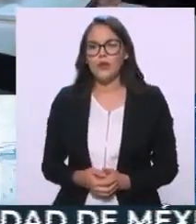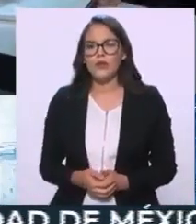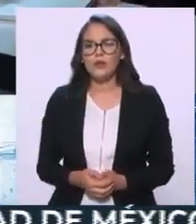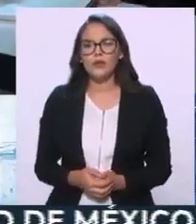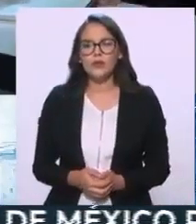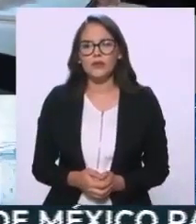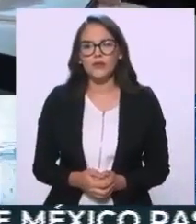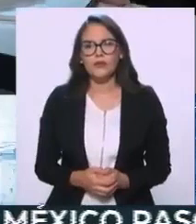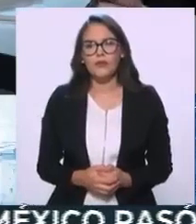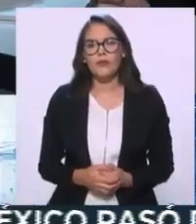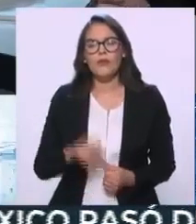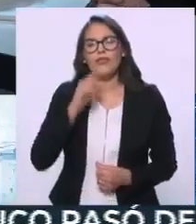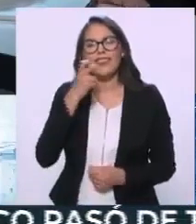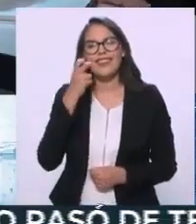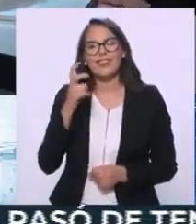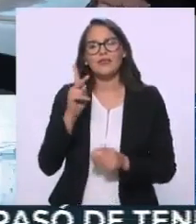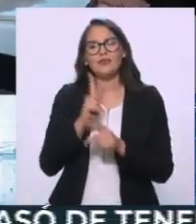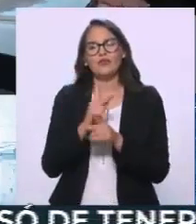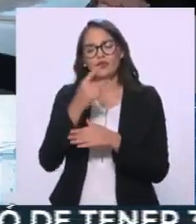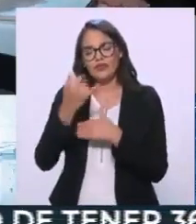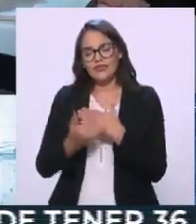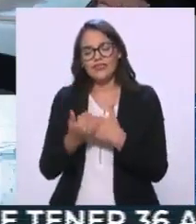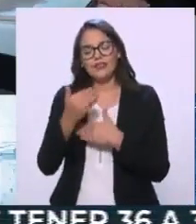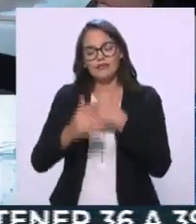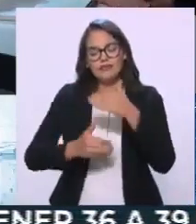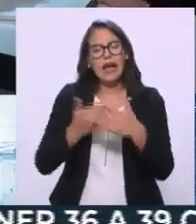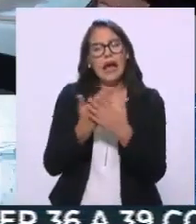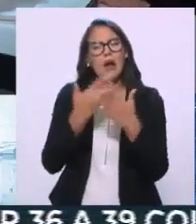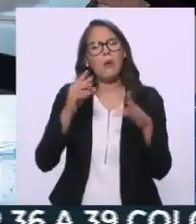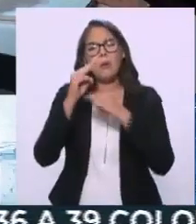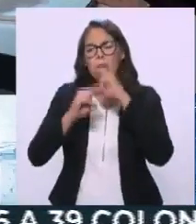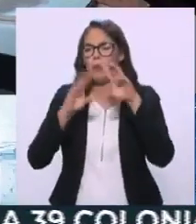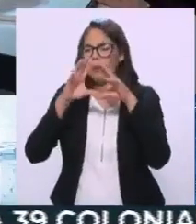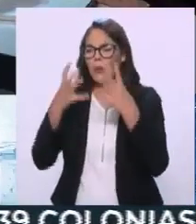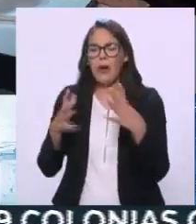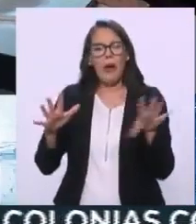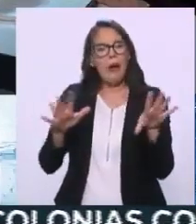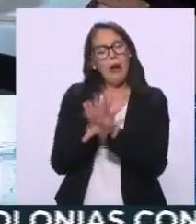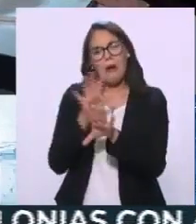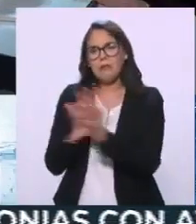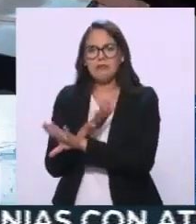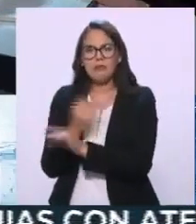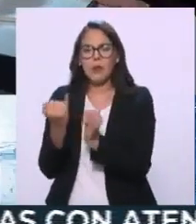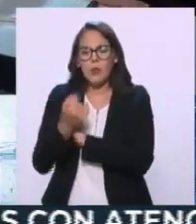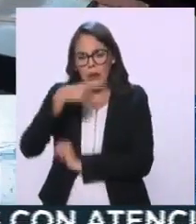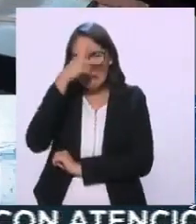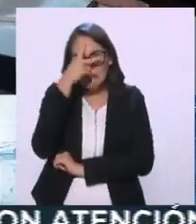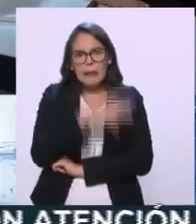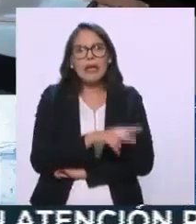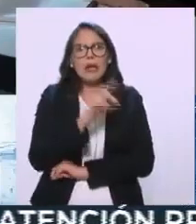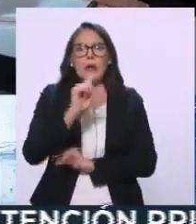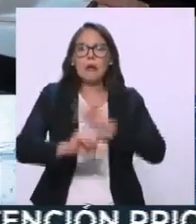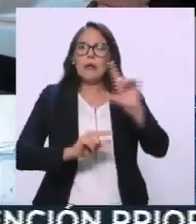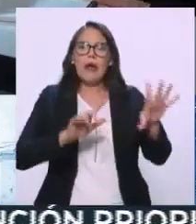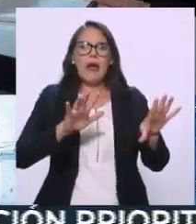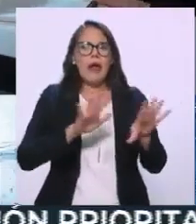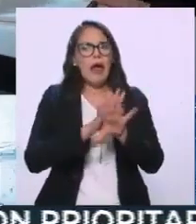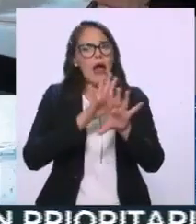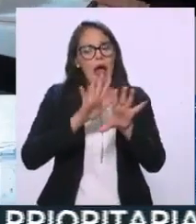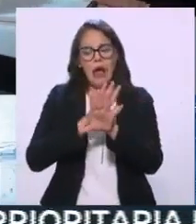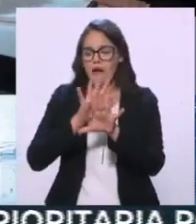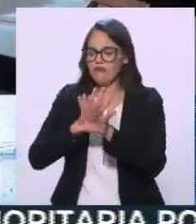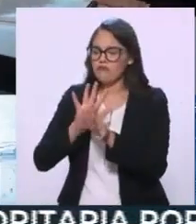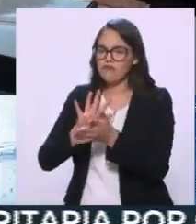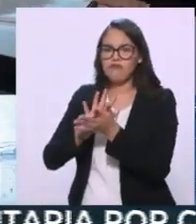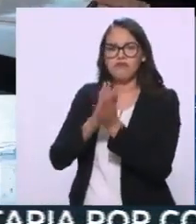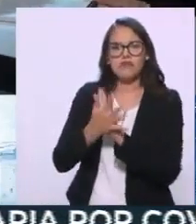procesos emancipatorios y los grandes cambios que estamos viviendo en el mundo, México está en un cambio, está en un proceso de transformación, y como todos los